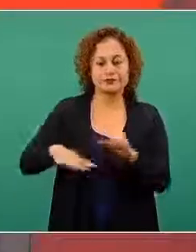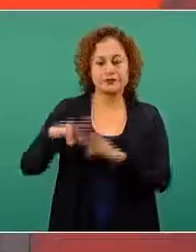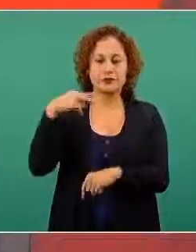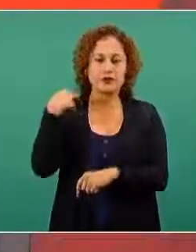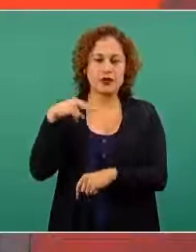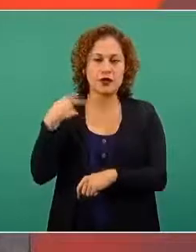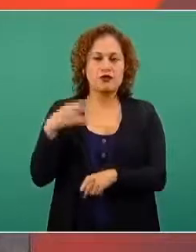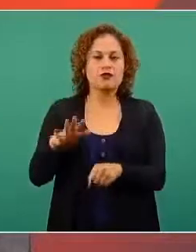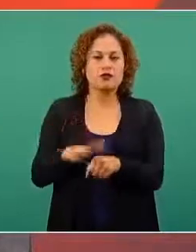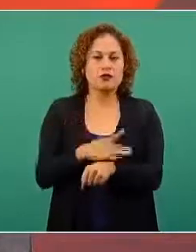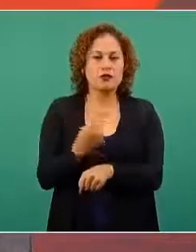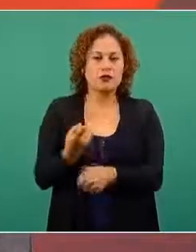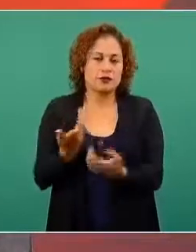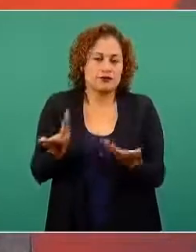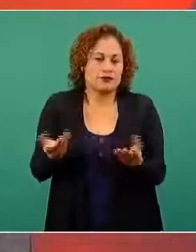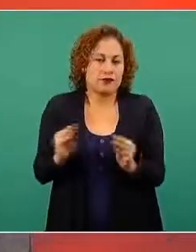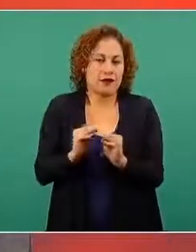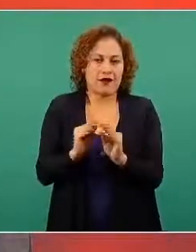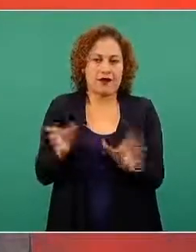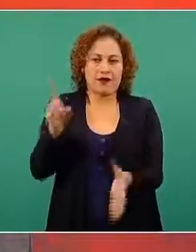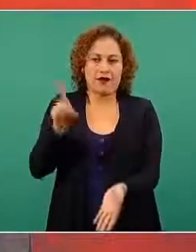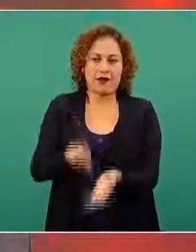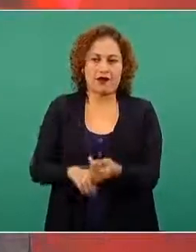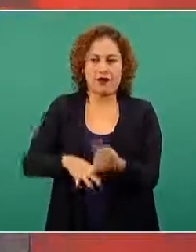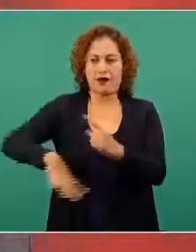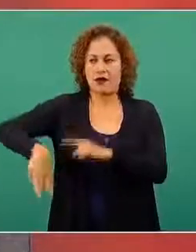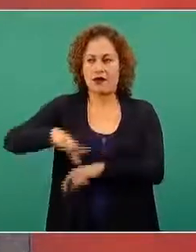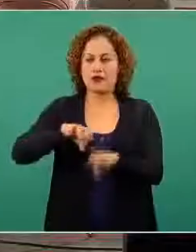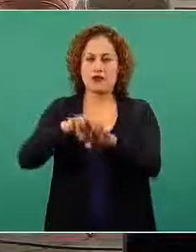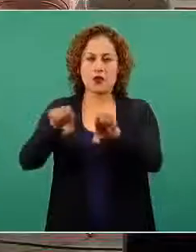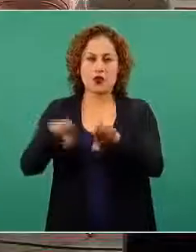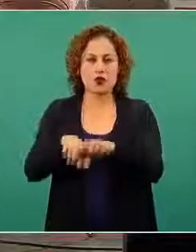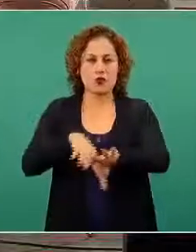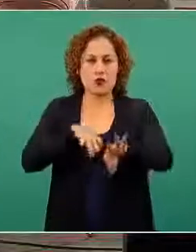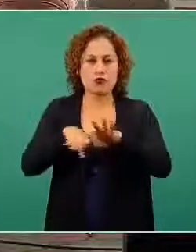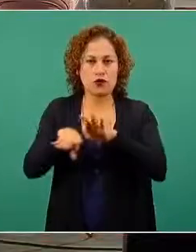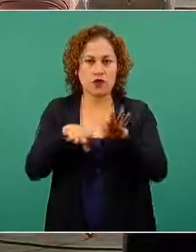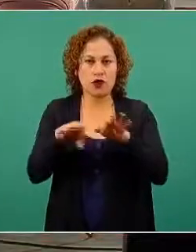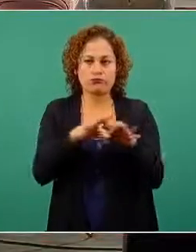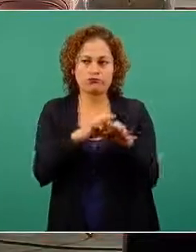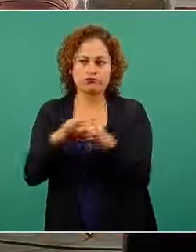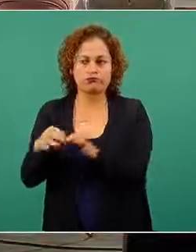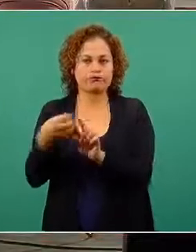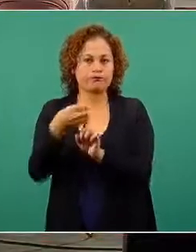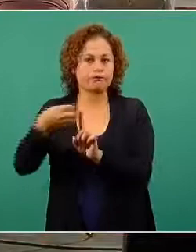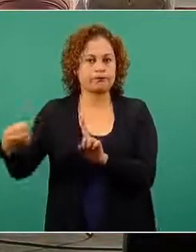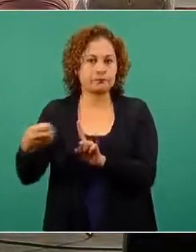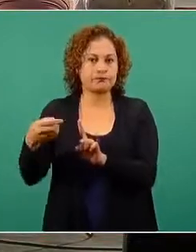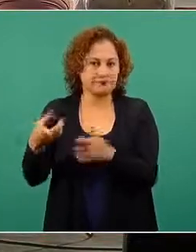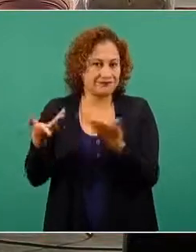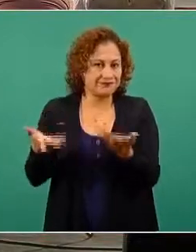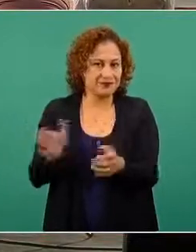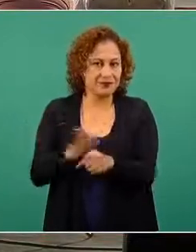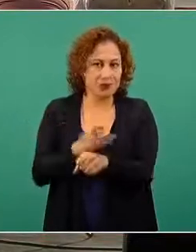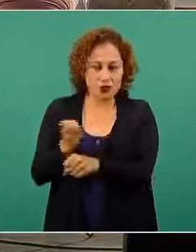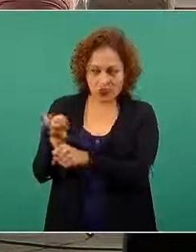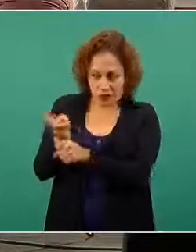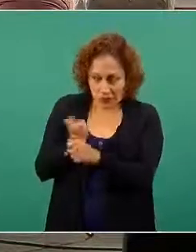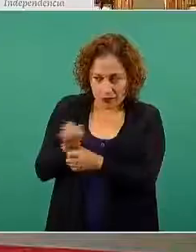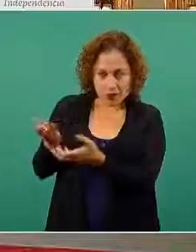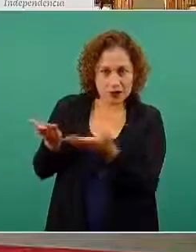de un trabajo coordinado, de un trabajo efectivo, y por eso nos da mucho gusto que hoy podamos escuchar cuáles